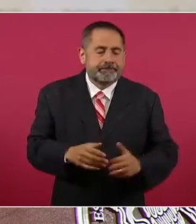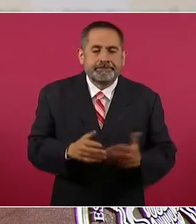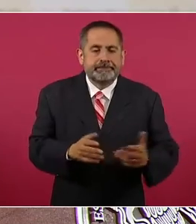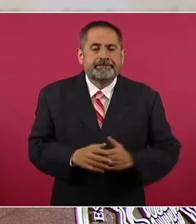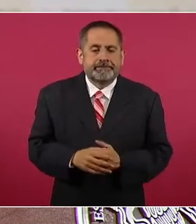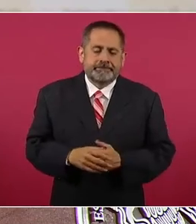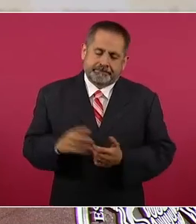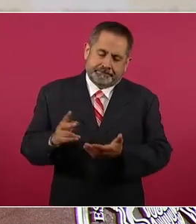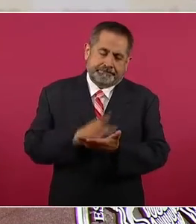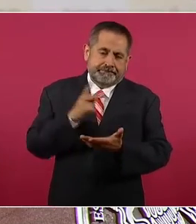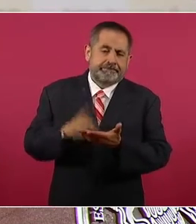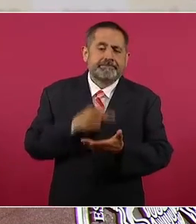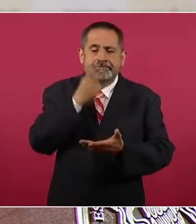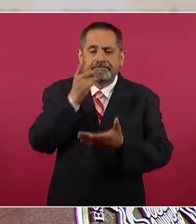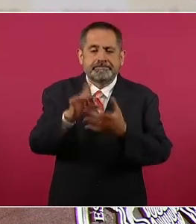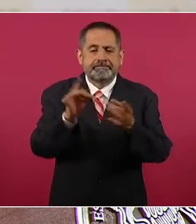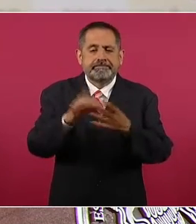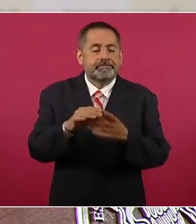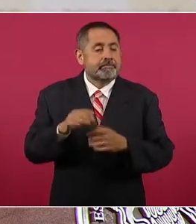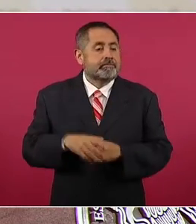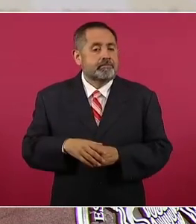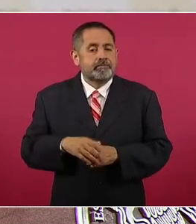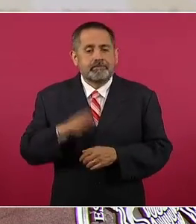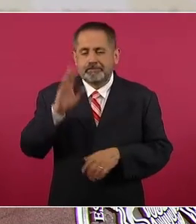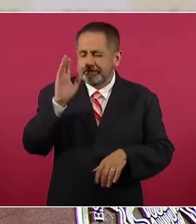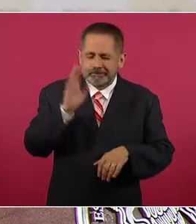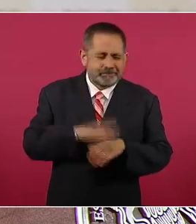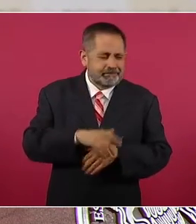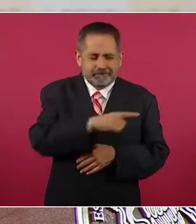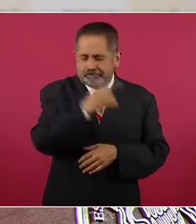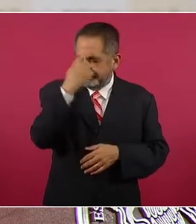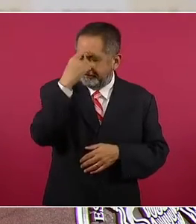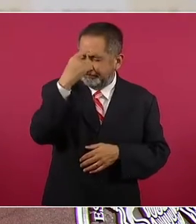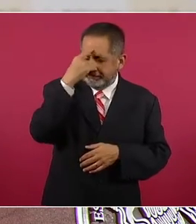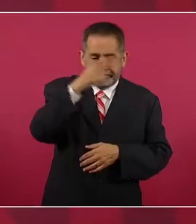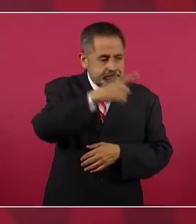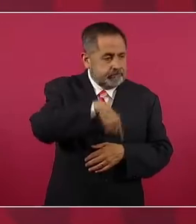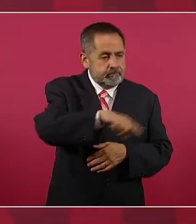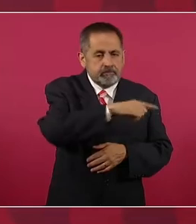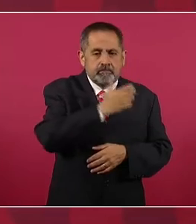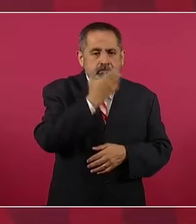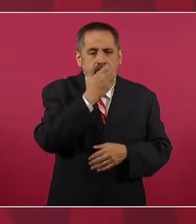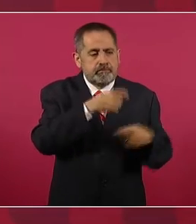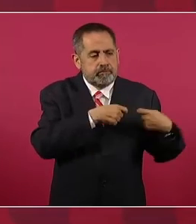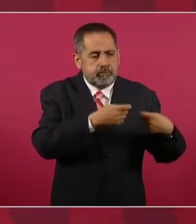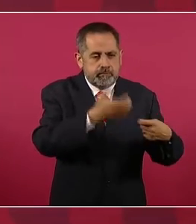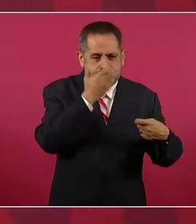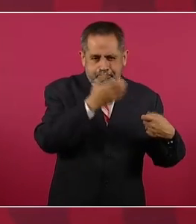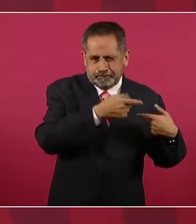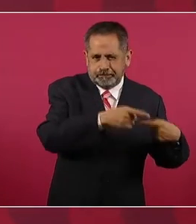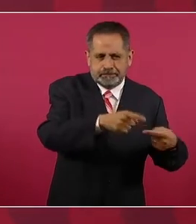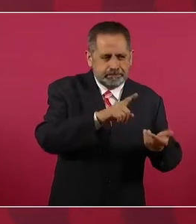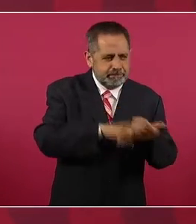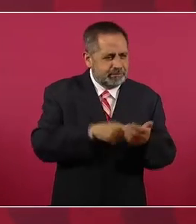Ya hemos dicho que la principal doctrina de los conservadores es la hipocresía,